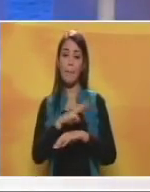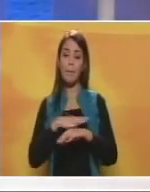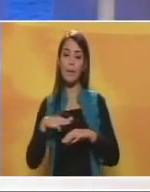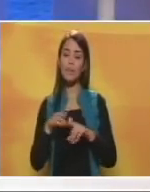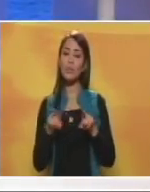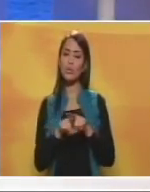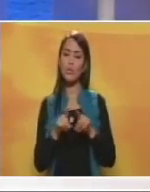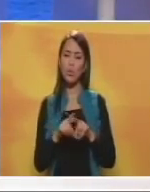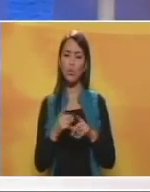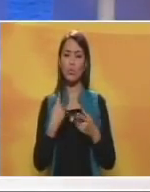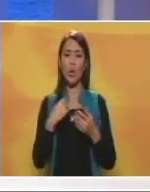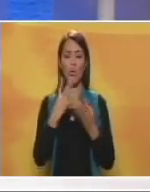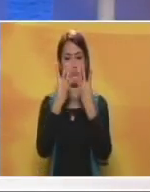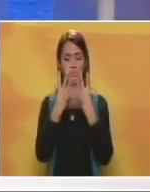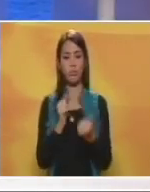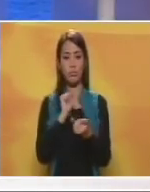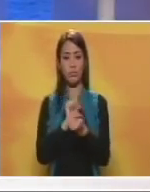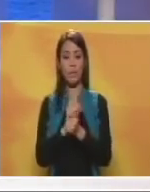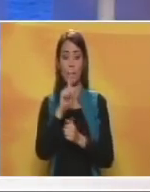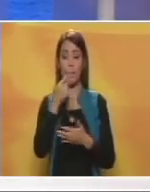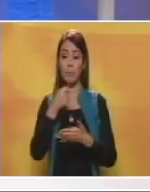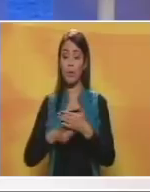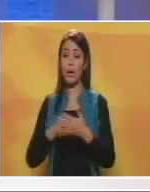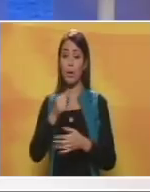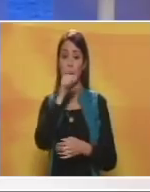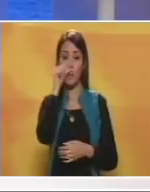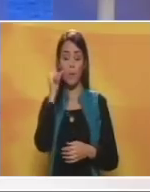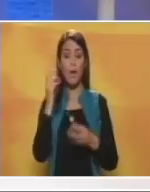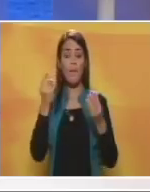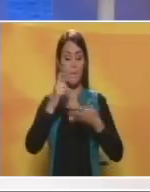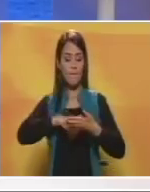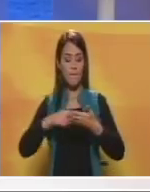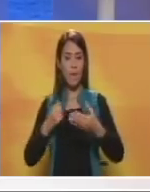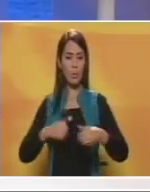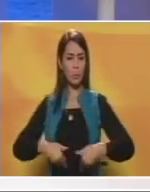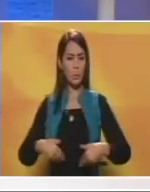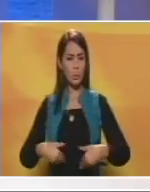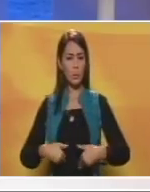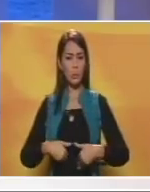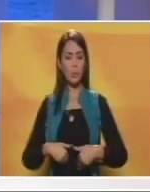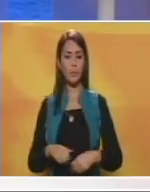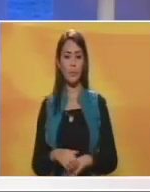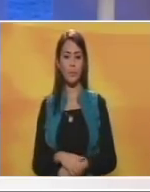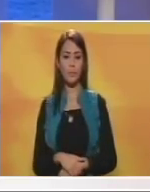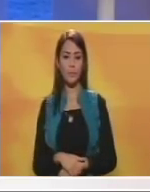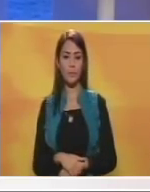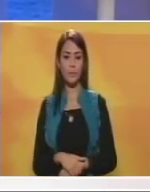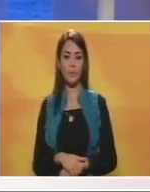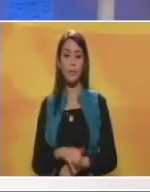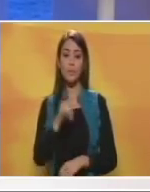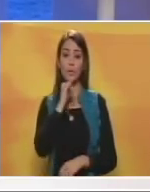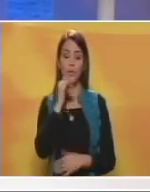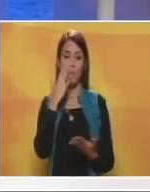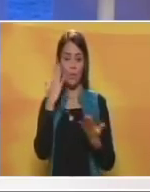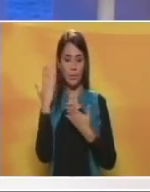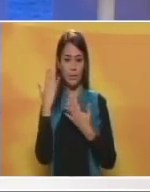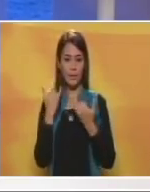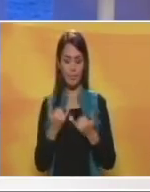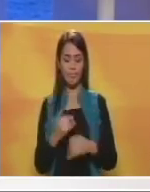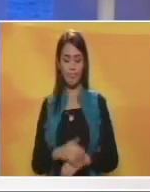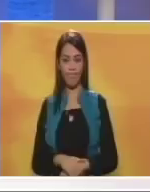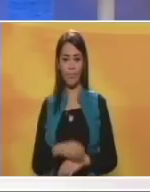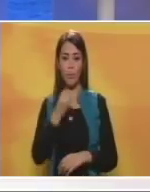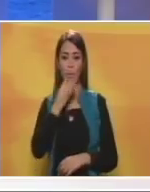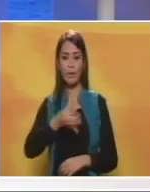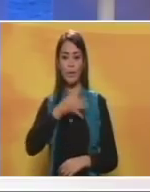Asuntos Penitenciarios y la Organización Nacional Antidrogas firmaron un convenio como parte de la lucha contra el narcotráfico. Lismar Arcia se encuentra en el lugar y nos